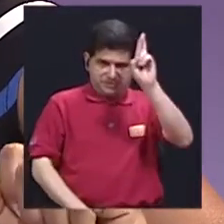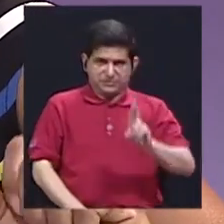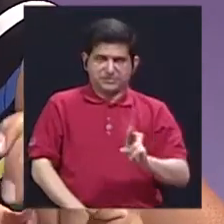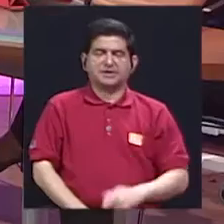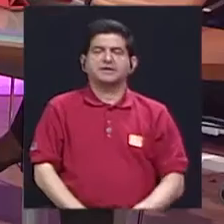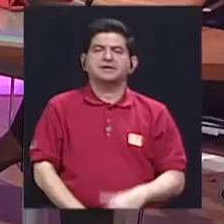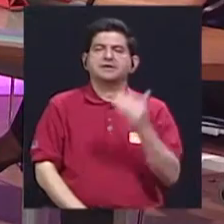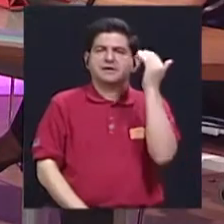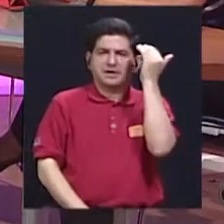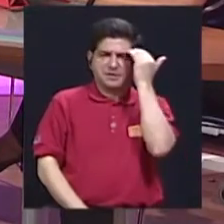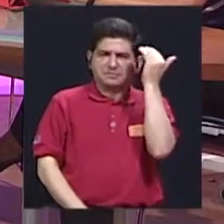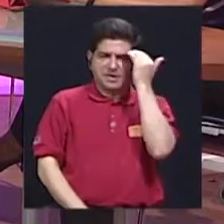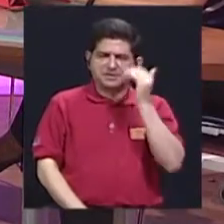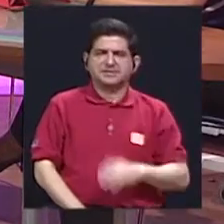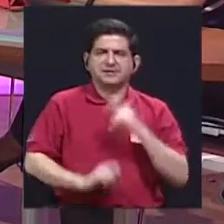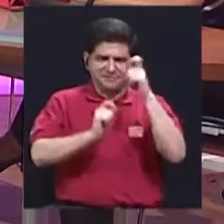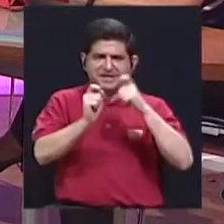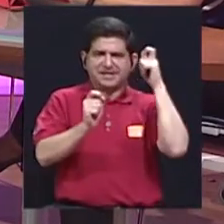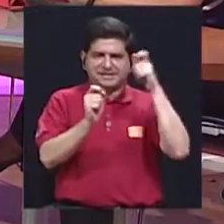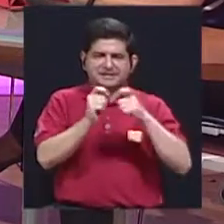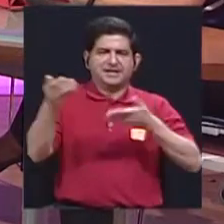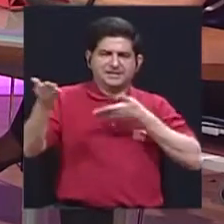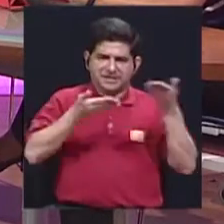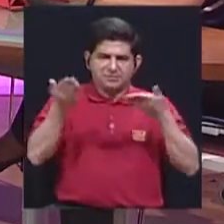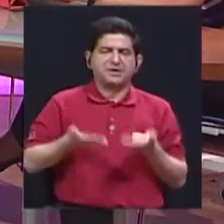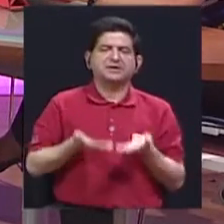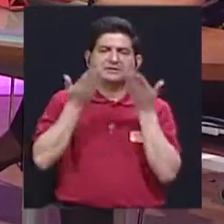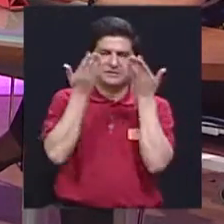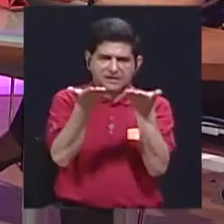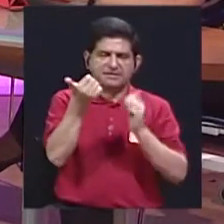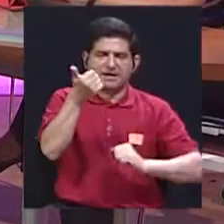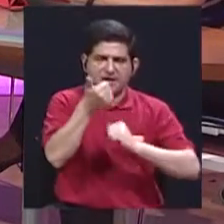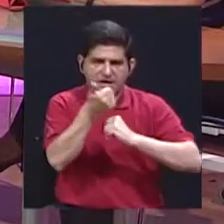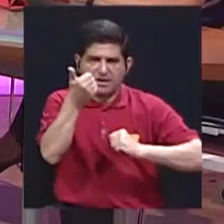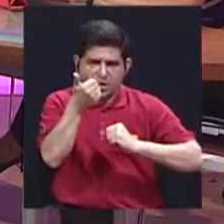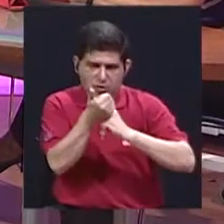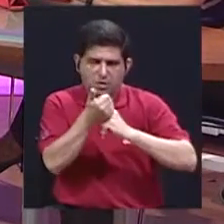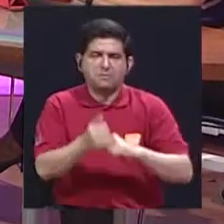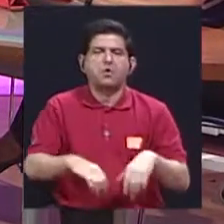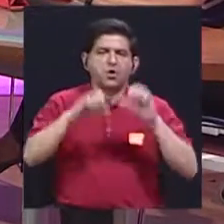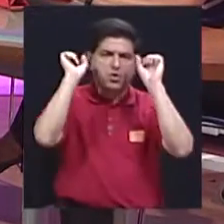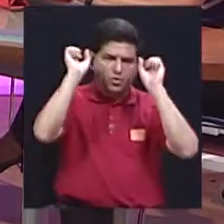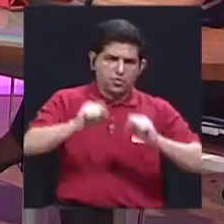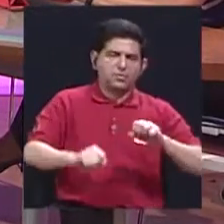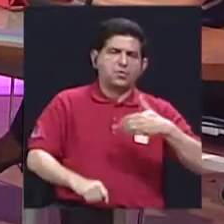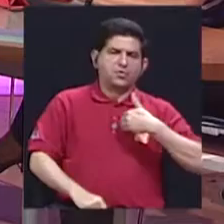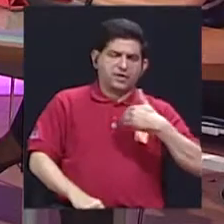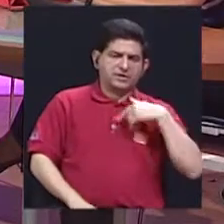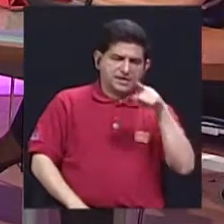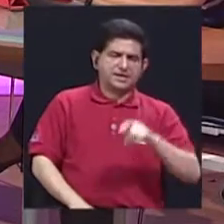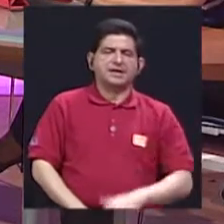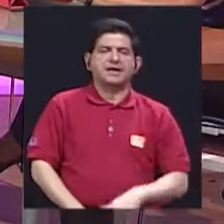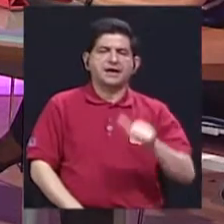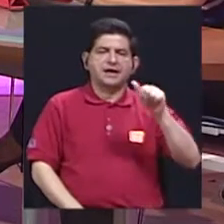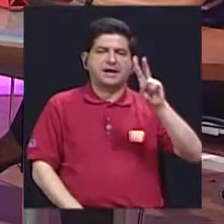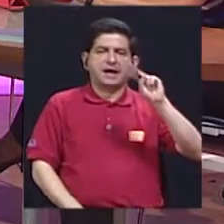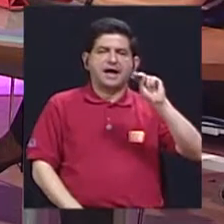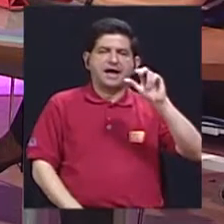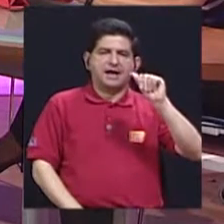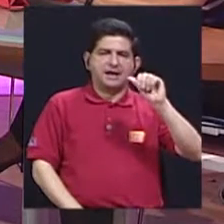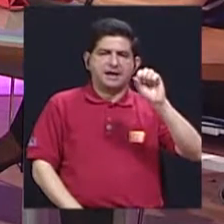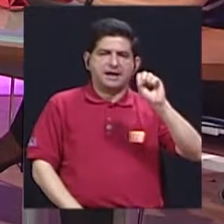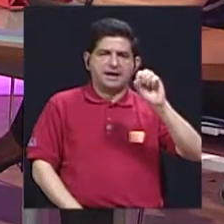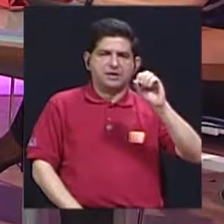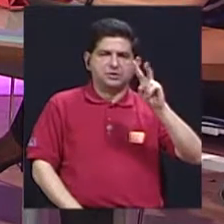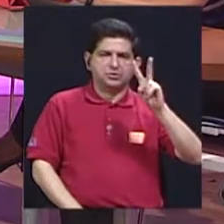conocer más en detalle los servicios que brinda el apoyo que se puede obtener de araso vi como invitadas